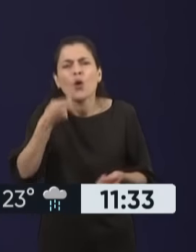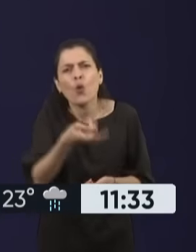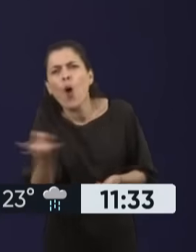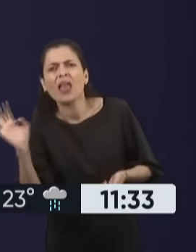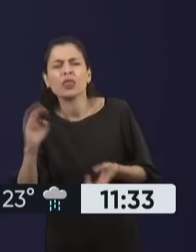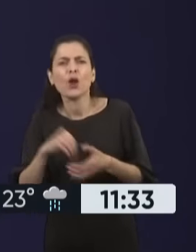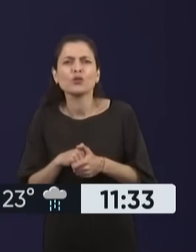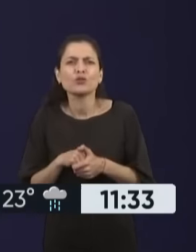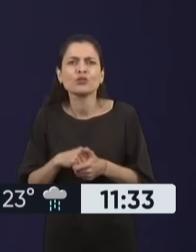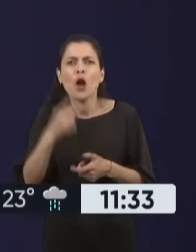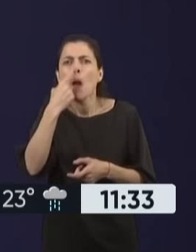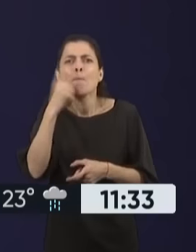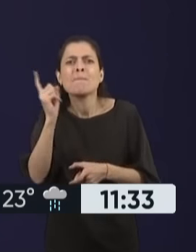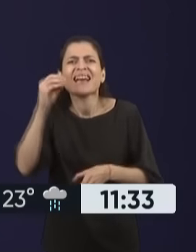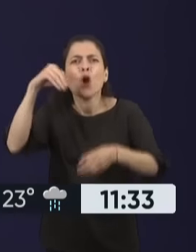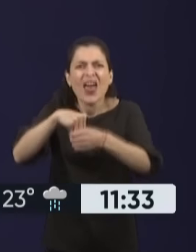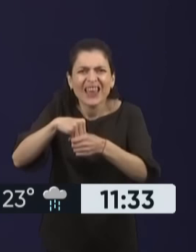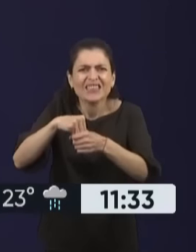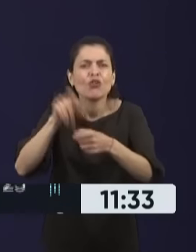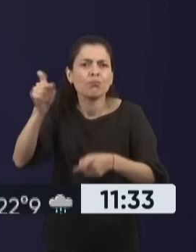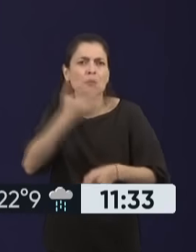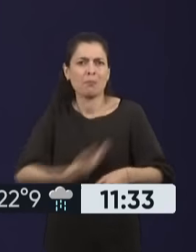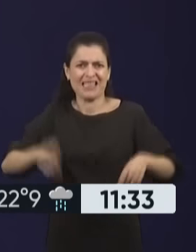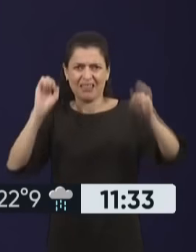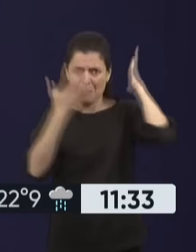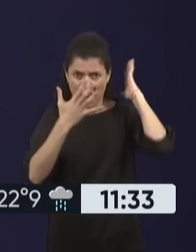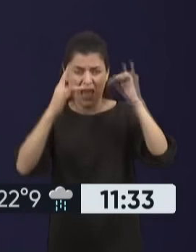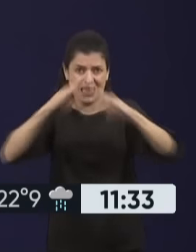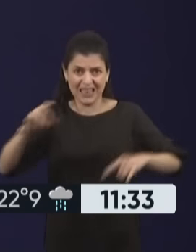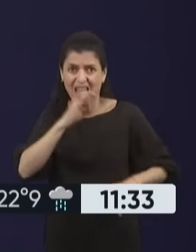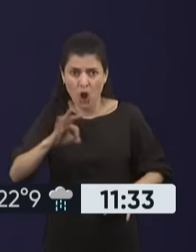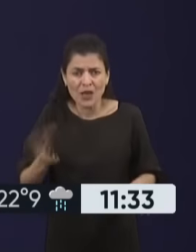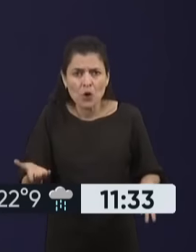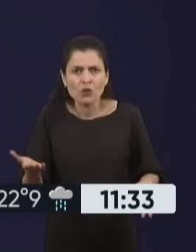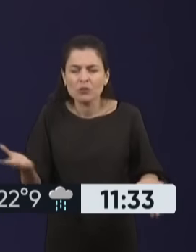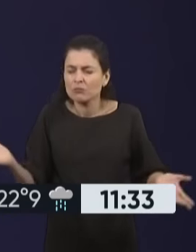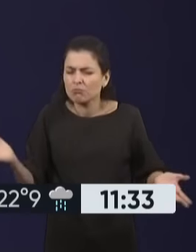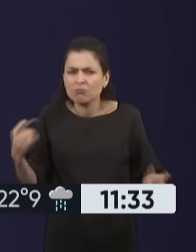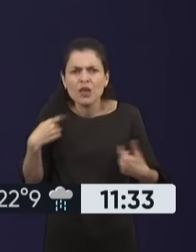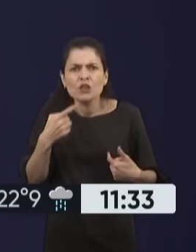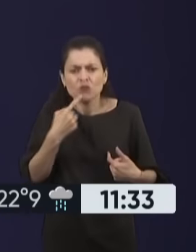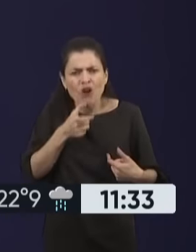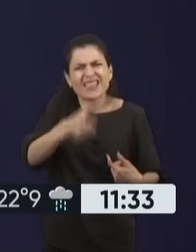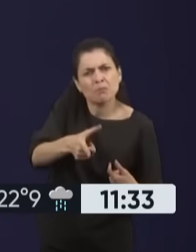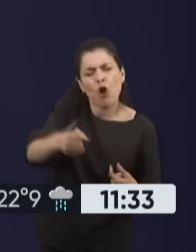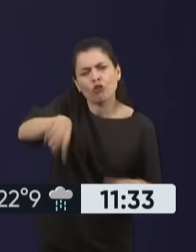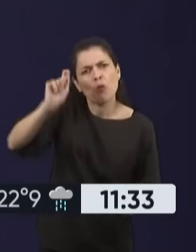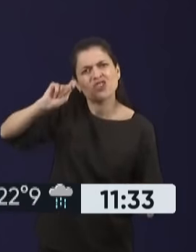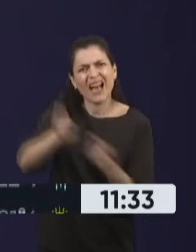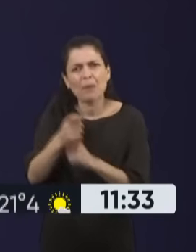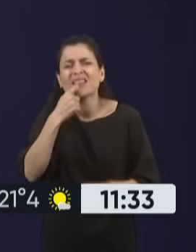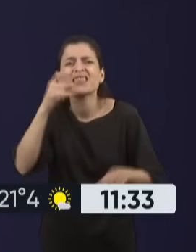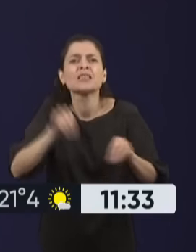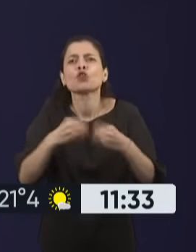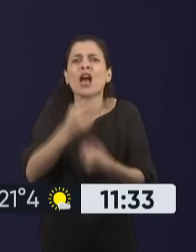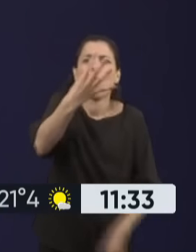de de perros que pueda tener el presidente milei No entiendo en qué te cambia que sean cuatro perros